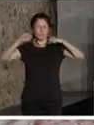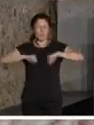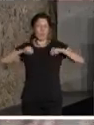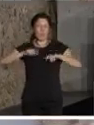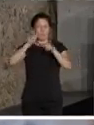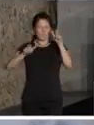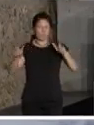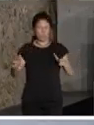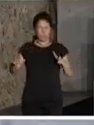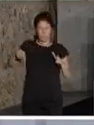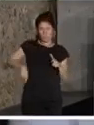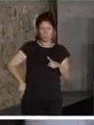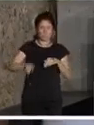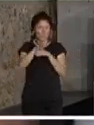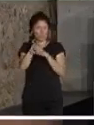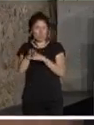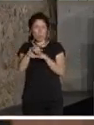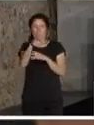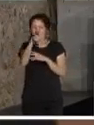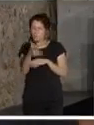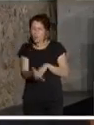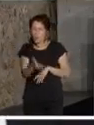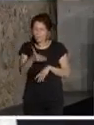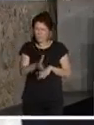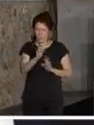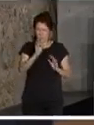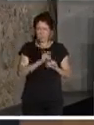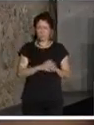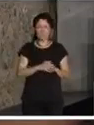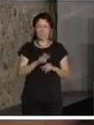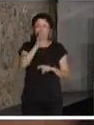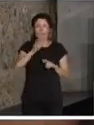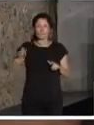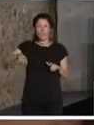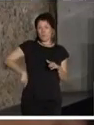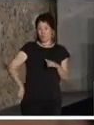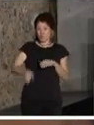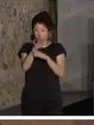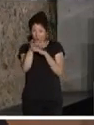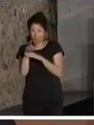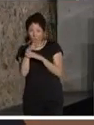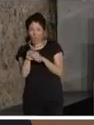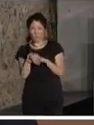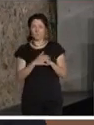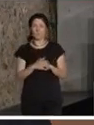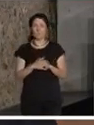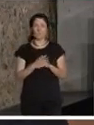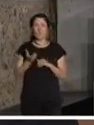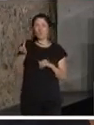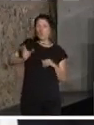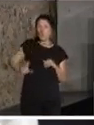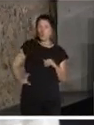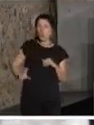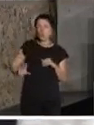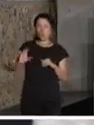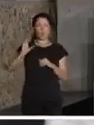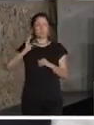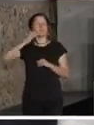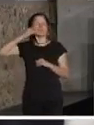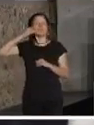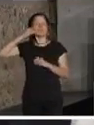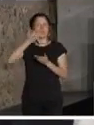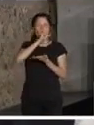cuidadoras y esto es muy importante las personas cuidadoras van a tener sueldos dignos